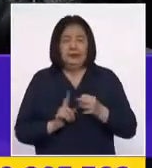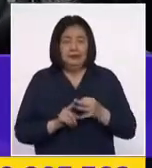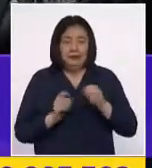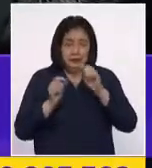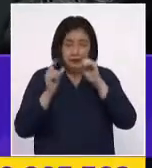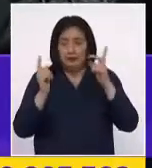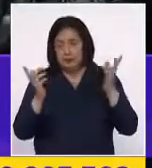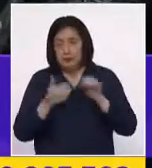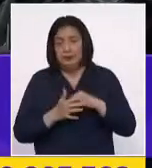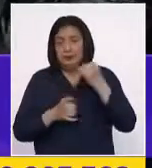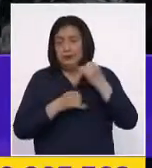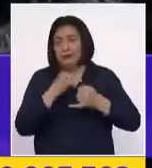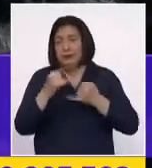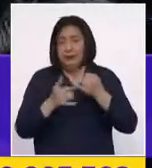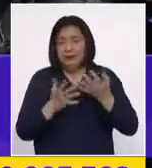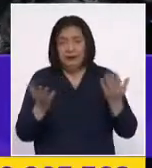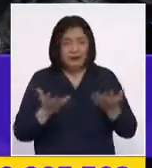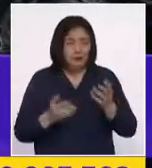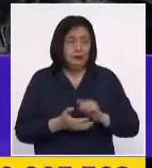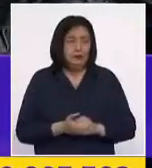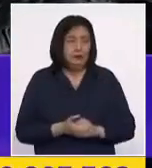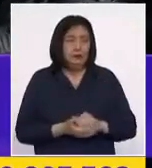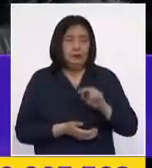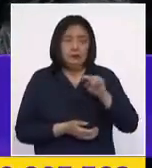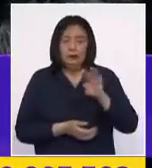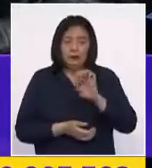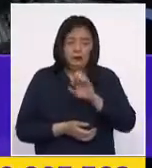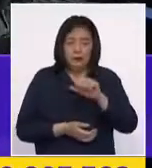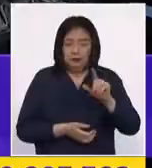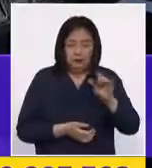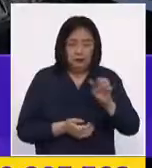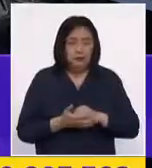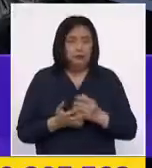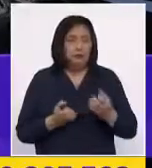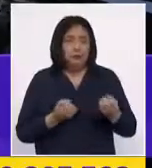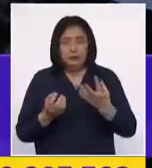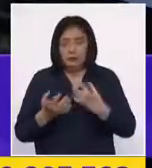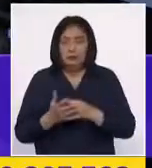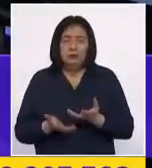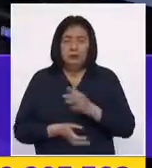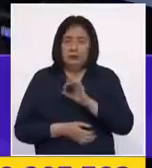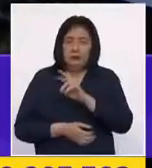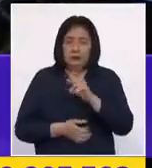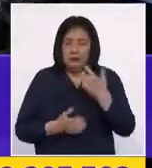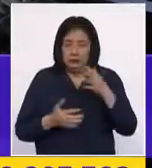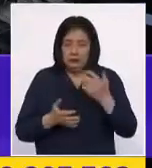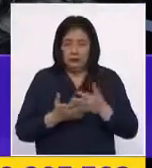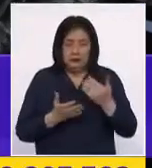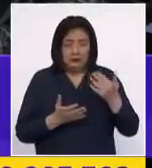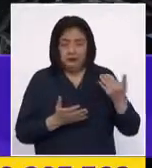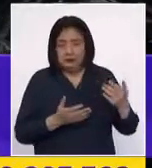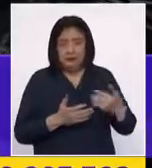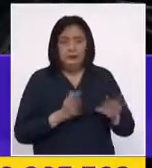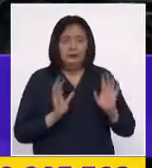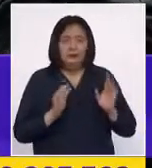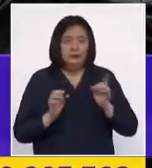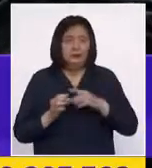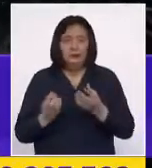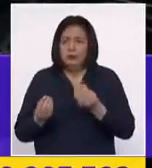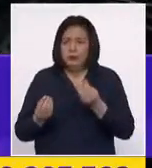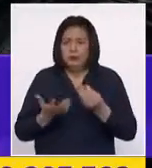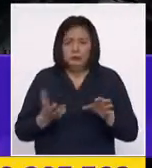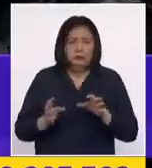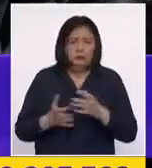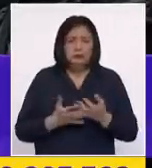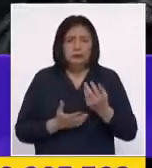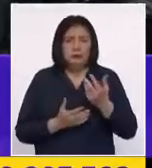la sorpresa internacional, en este caso, Noel Shafris. Cuéntanos, por favor, Cristian, tú que ya has estado en la antesala, ¿cómo es la dinámica